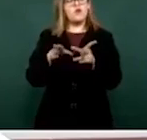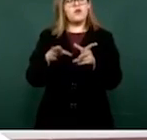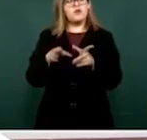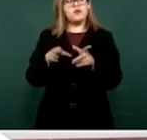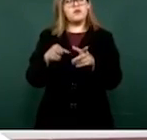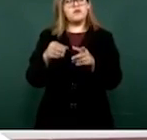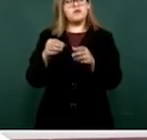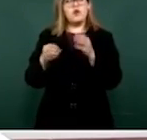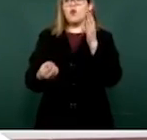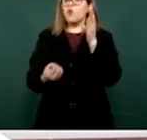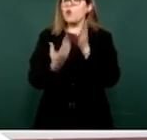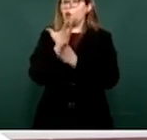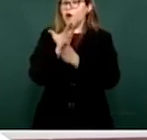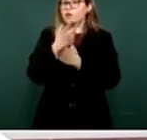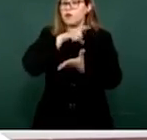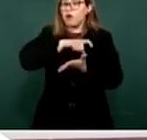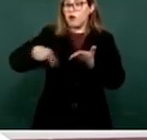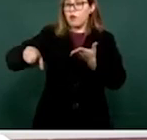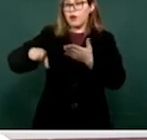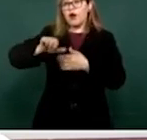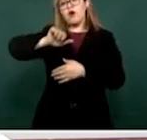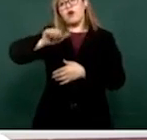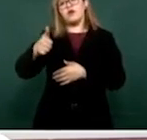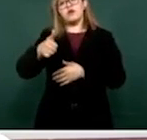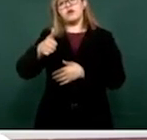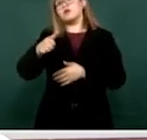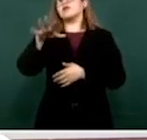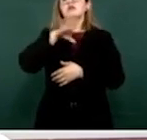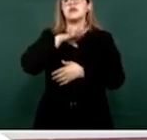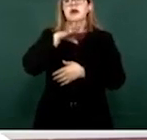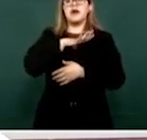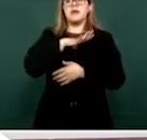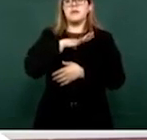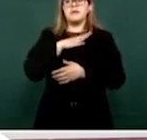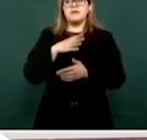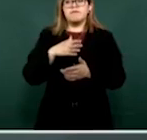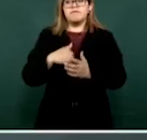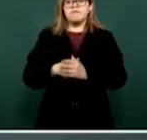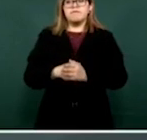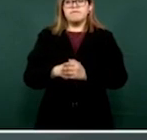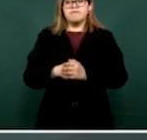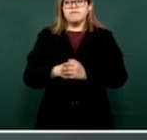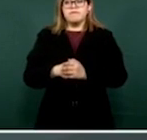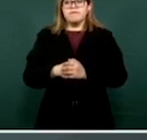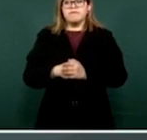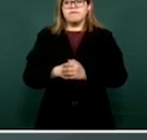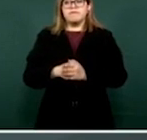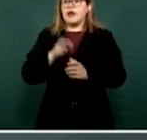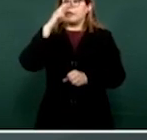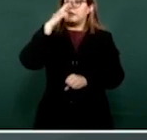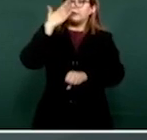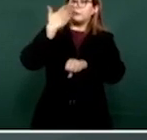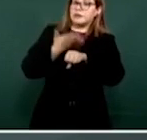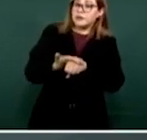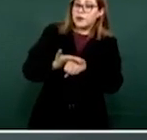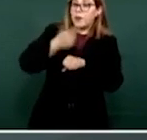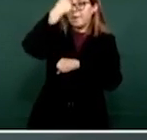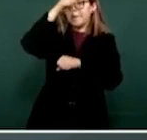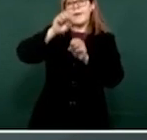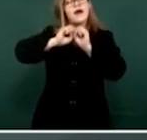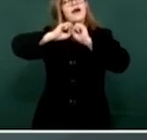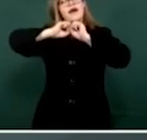caso y en cualquier otro tenemos que el compromiso de